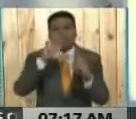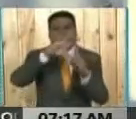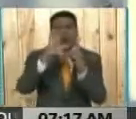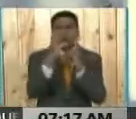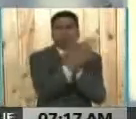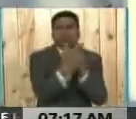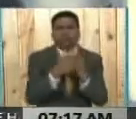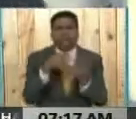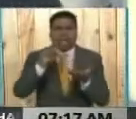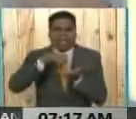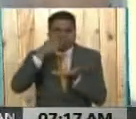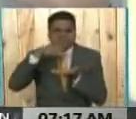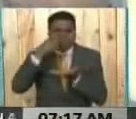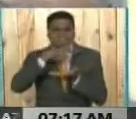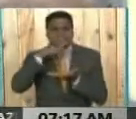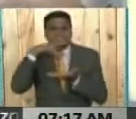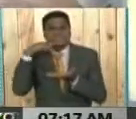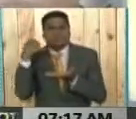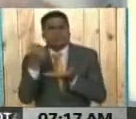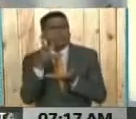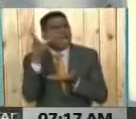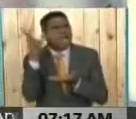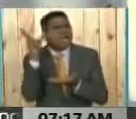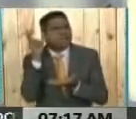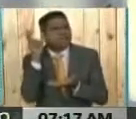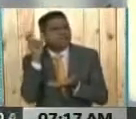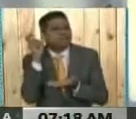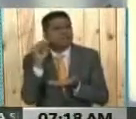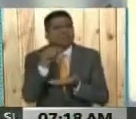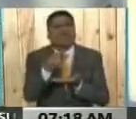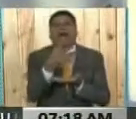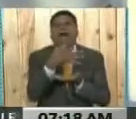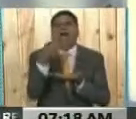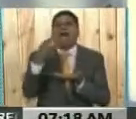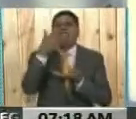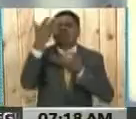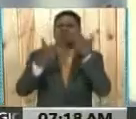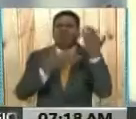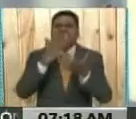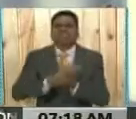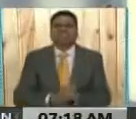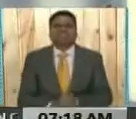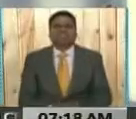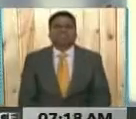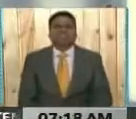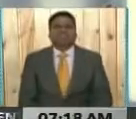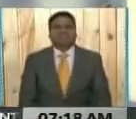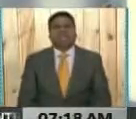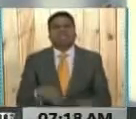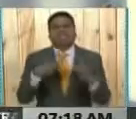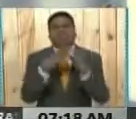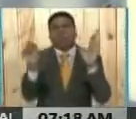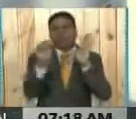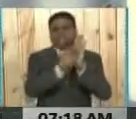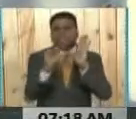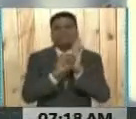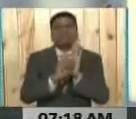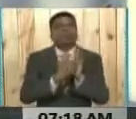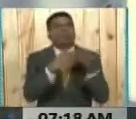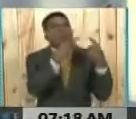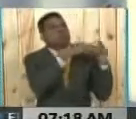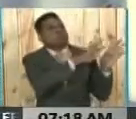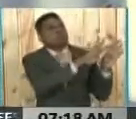con una gastronomía, porque usted oye una musicalidad, porque usted está en el ámbito de lo simbólico, que